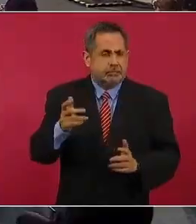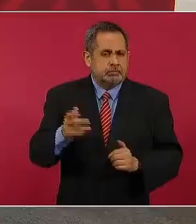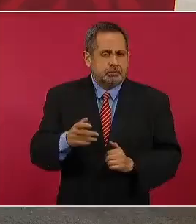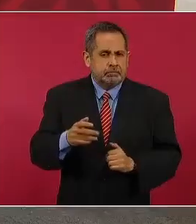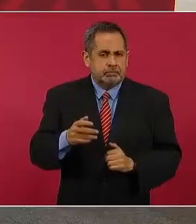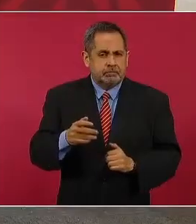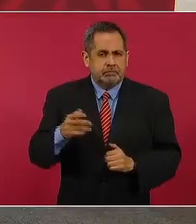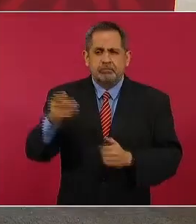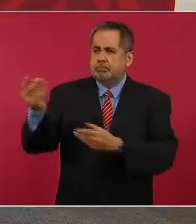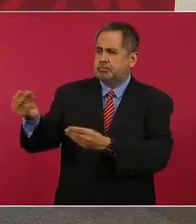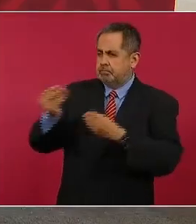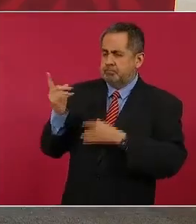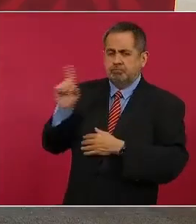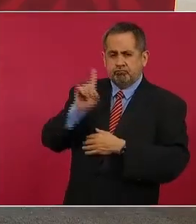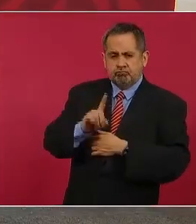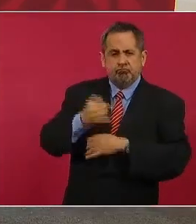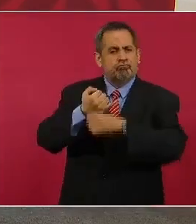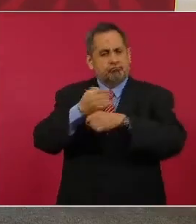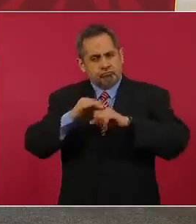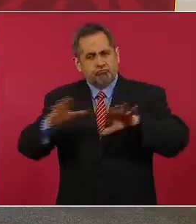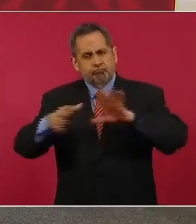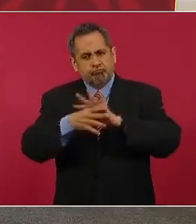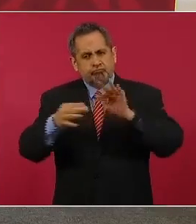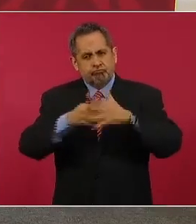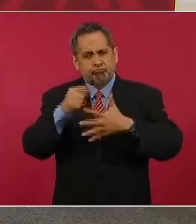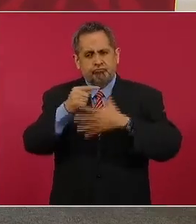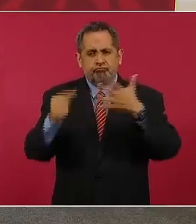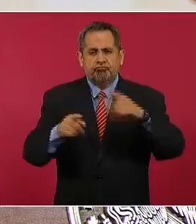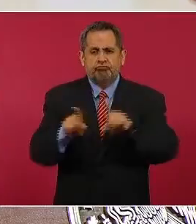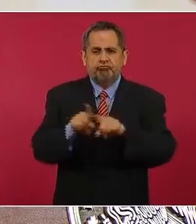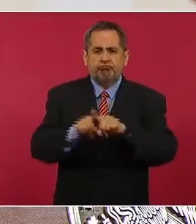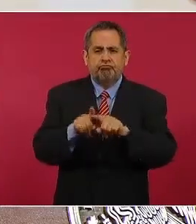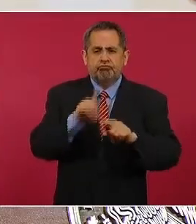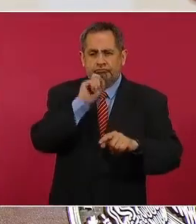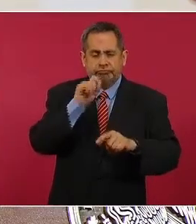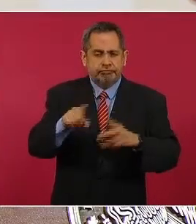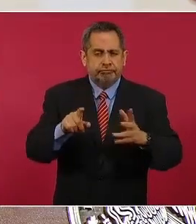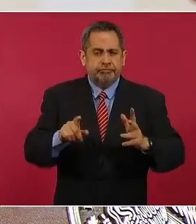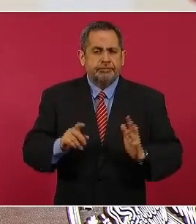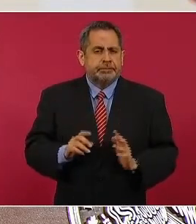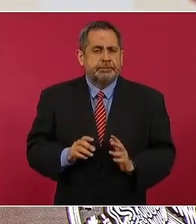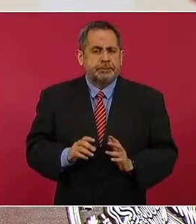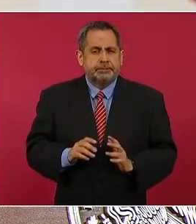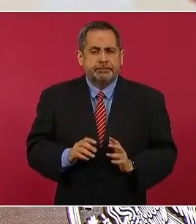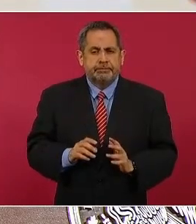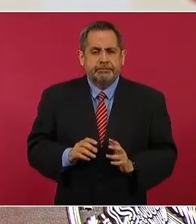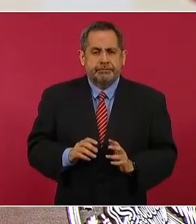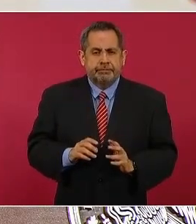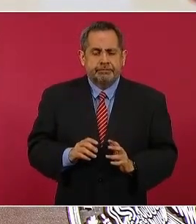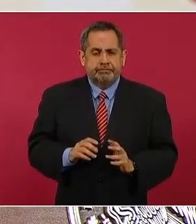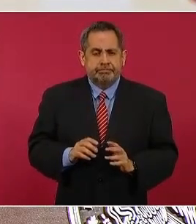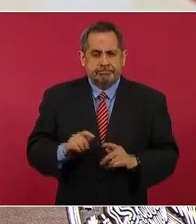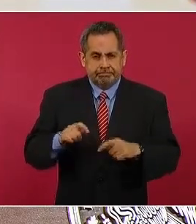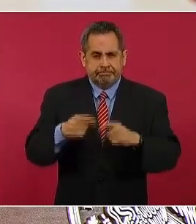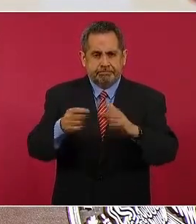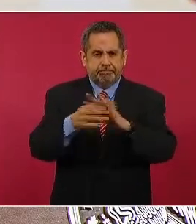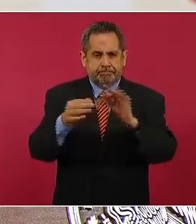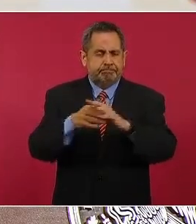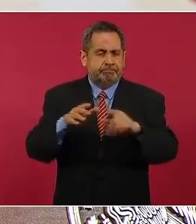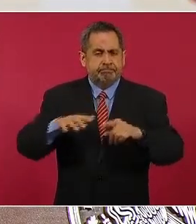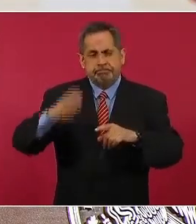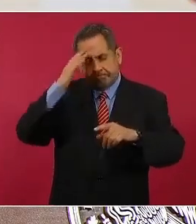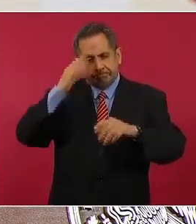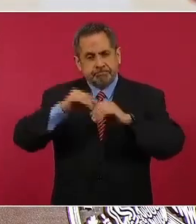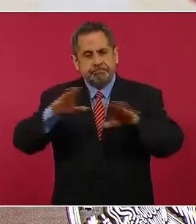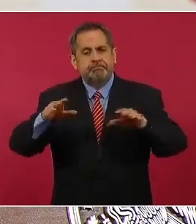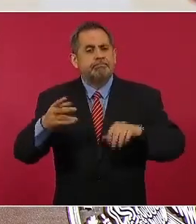que nos traiga un informe y que también nos dé a conocer la situación de